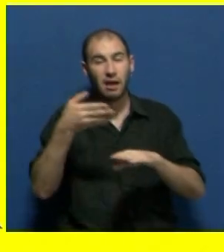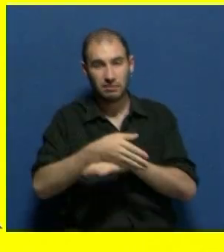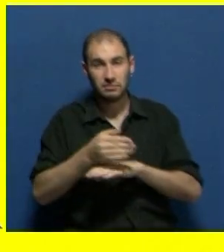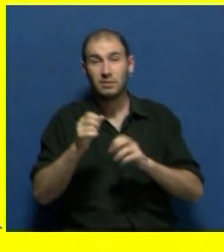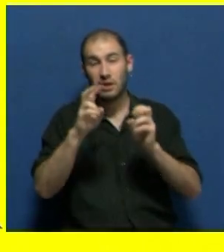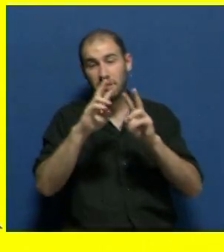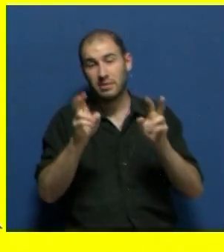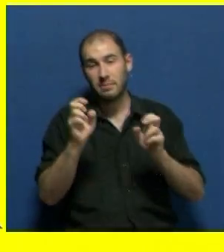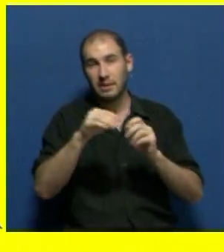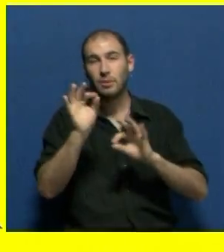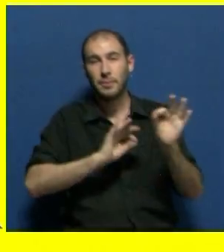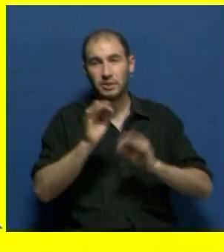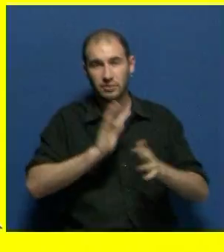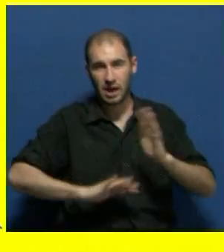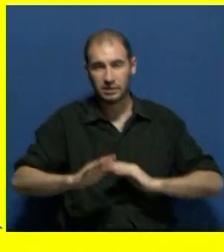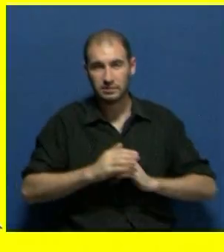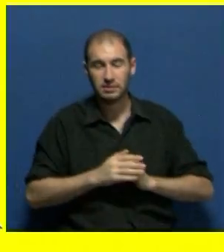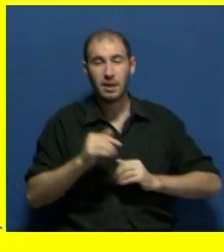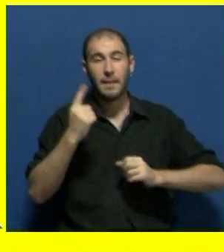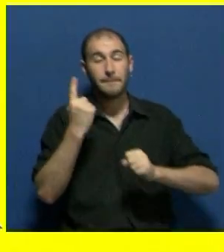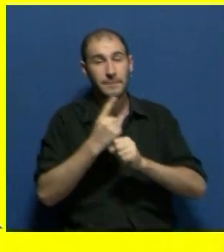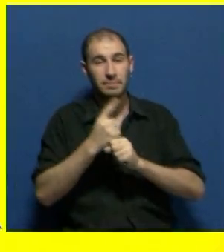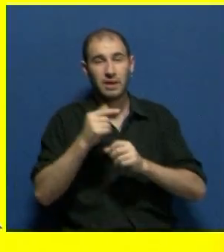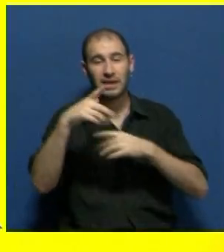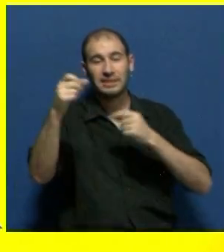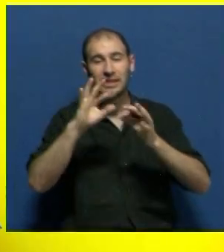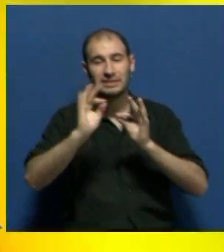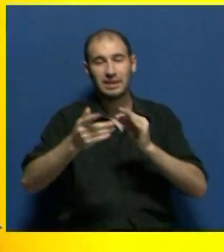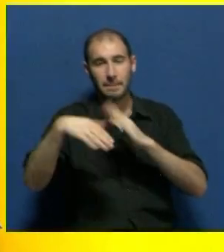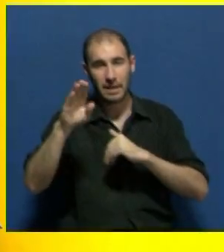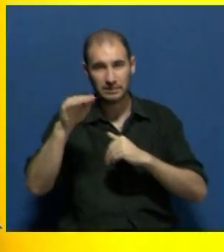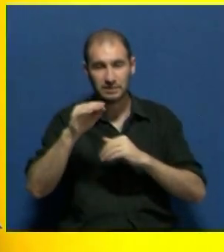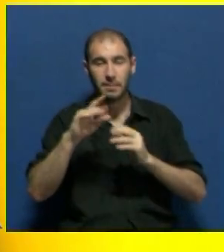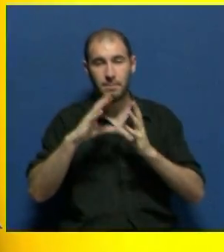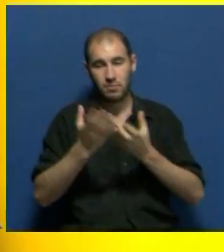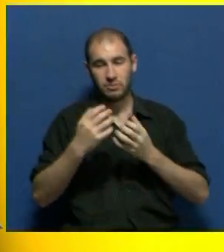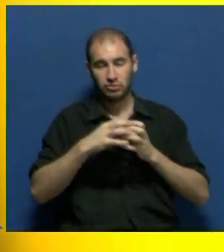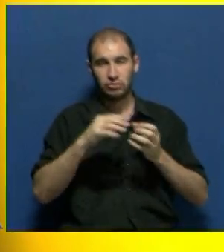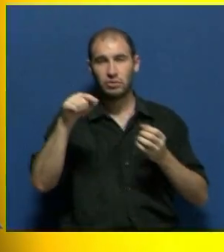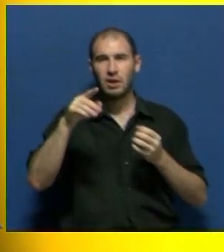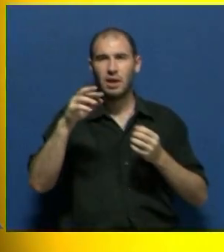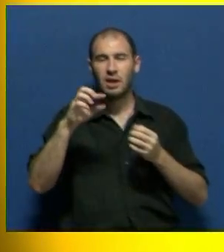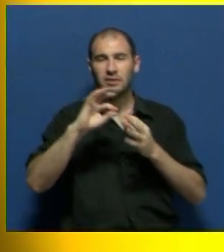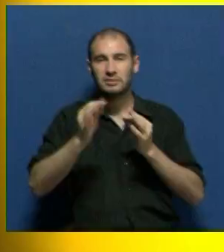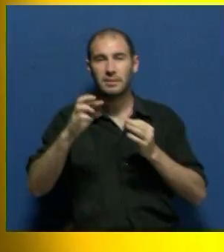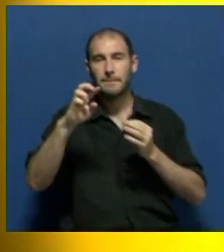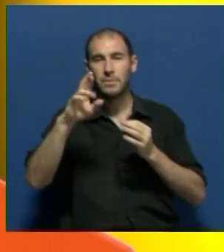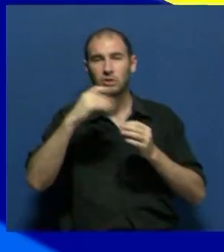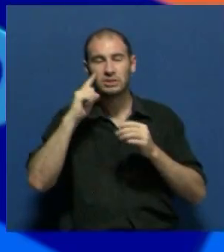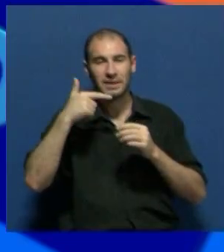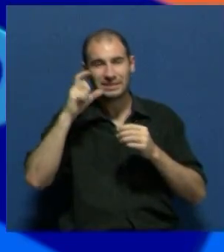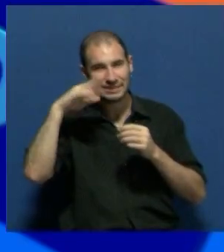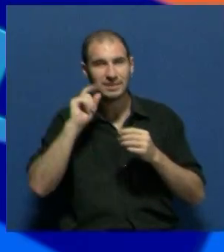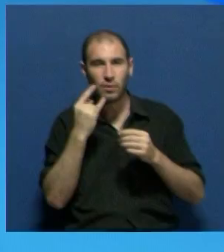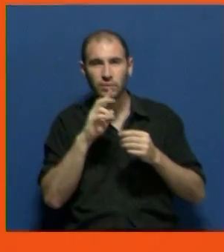de proyecto para poder llegar primeramente a la estrella más cercana a nuestro sistema solar, que es Próxima Centauri, que se encuentra